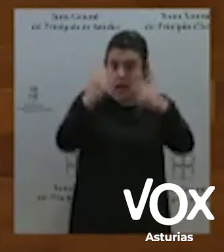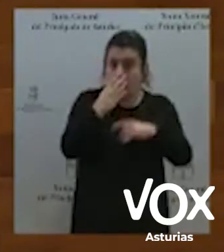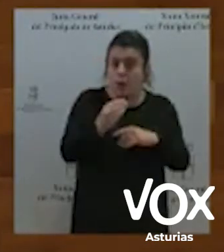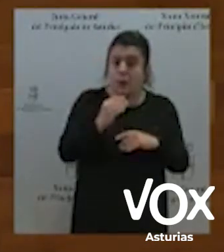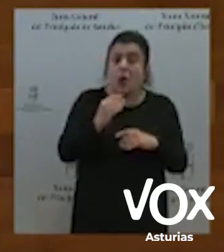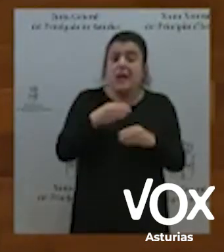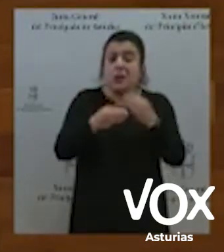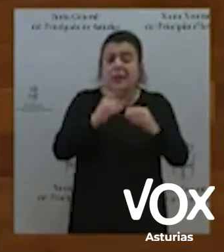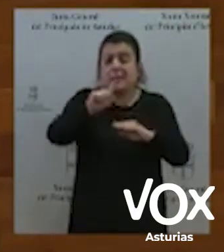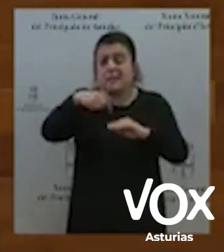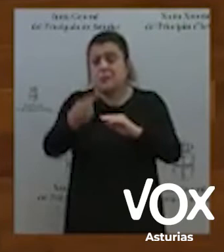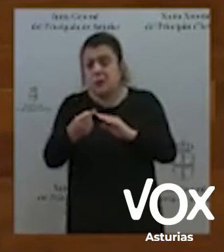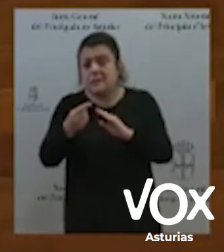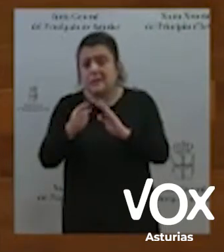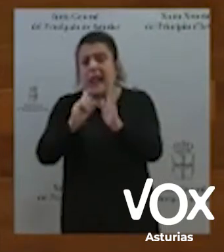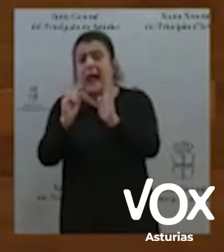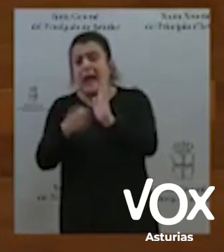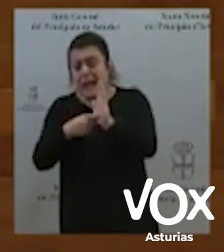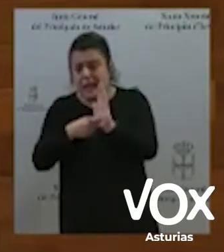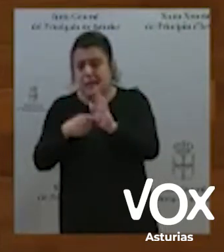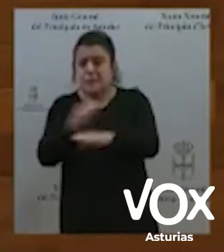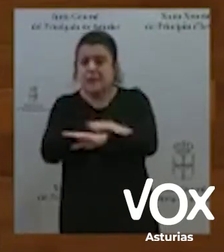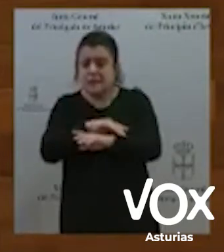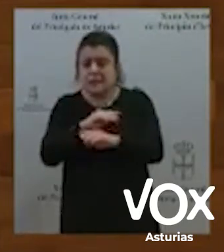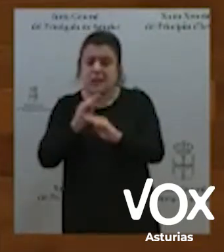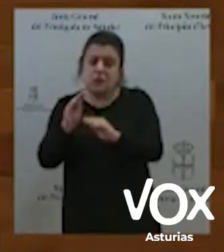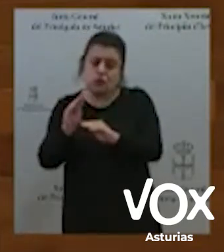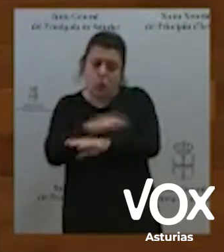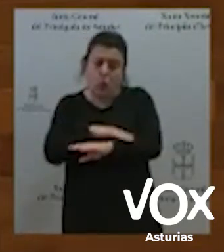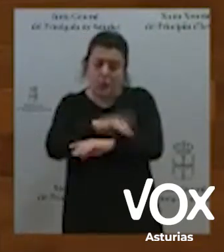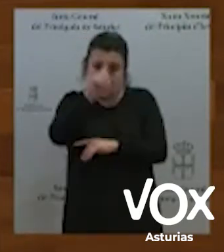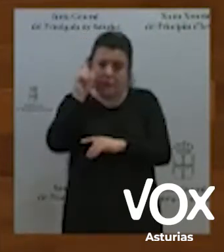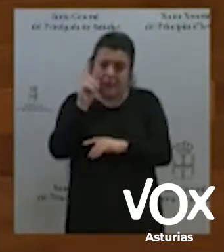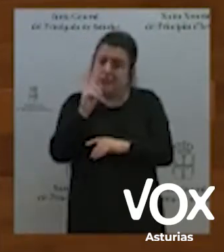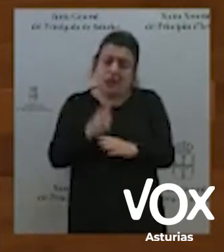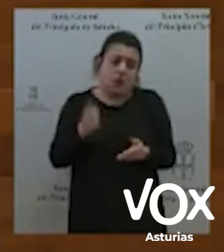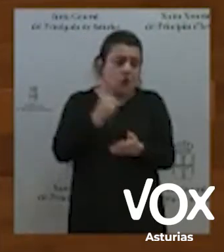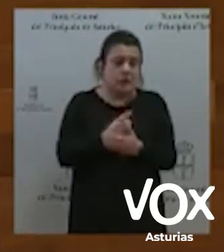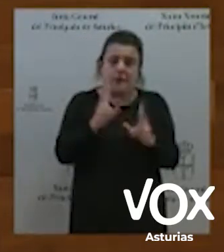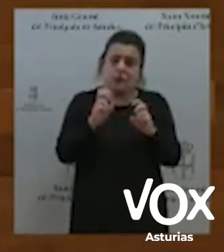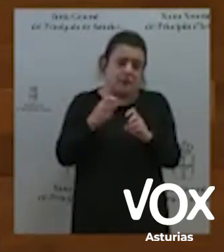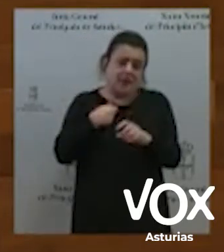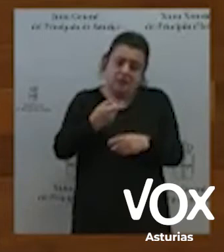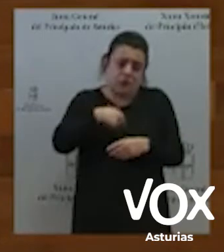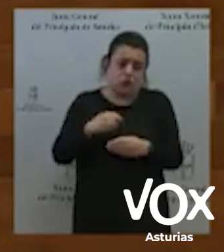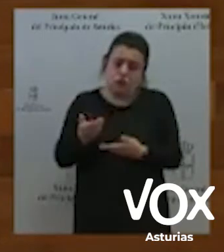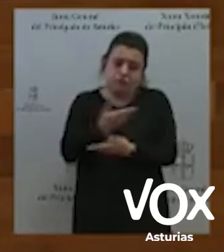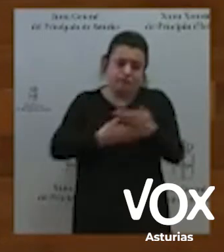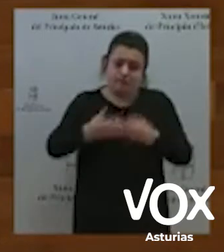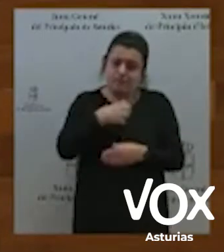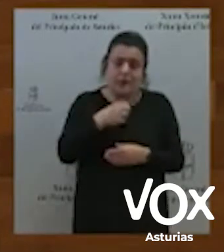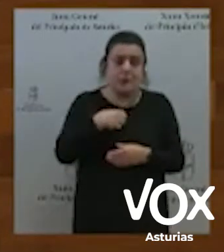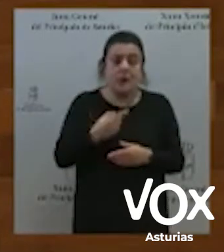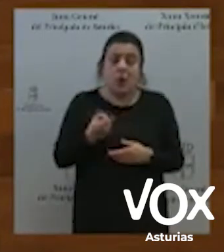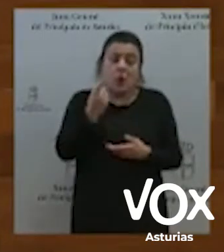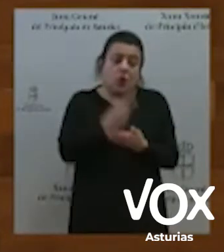Nespre, un asunto más en el que nunca nos encontrarán. Se posicionan junto a la izquierda, otra vez, otorgando mayores derechos a